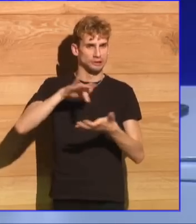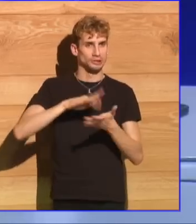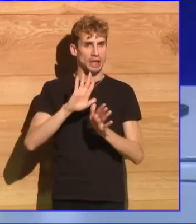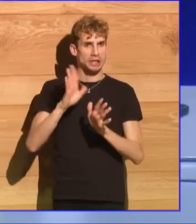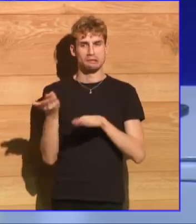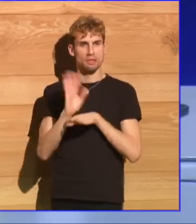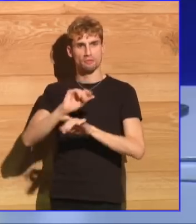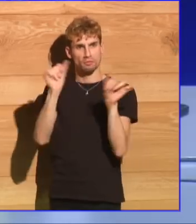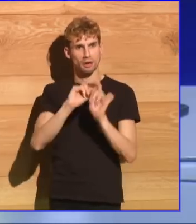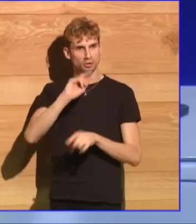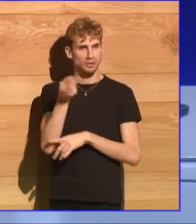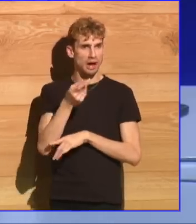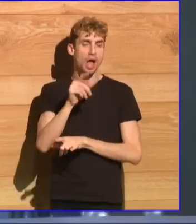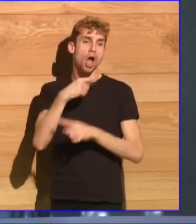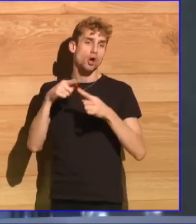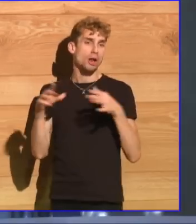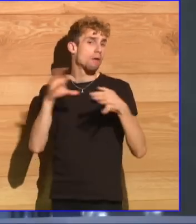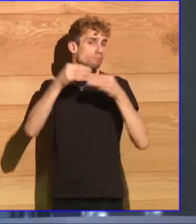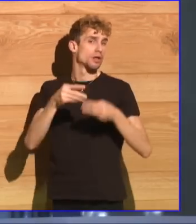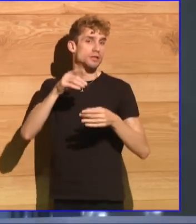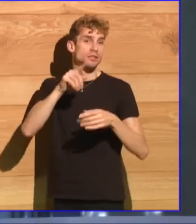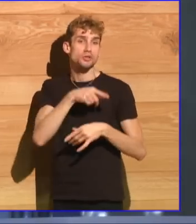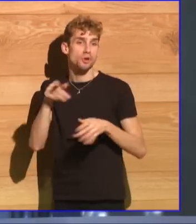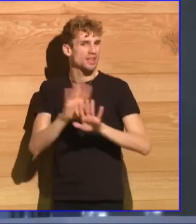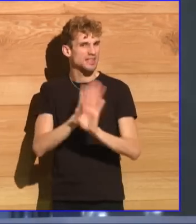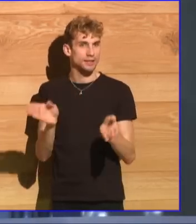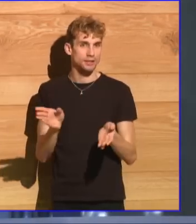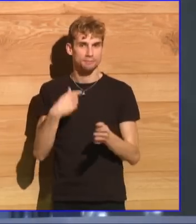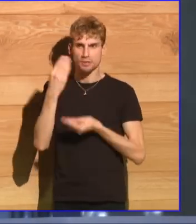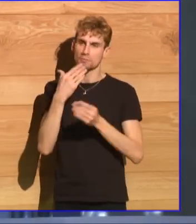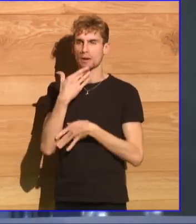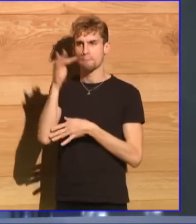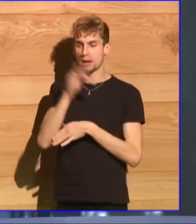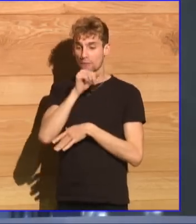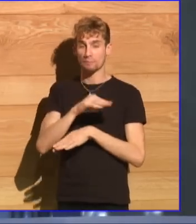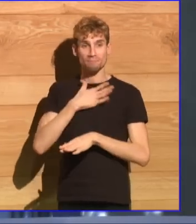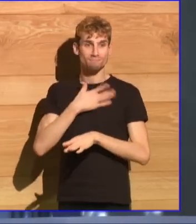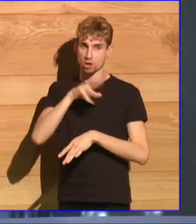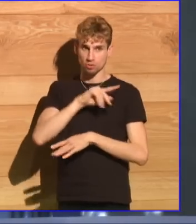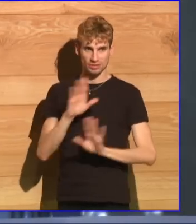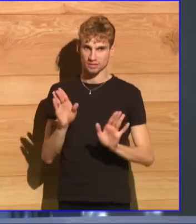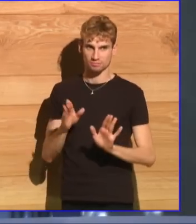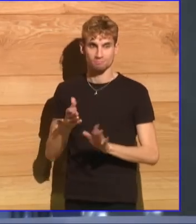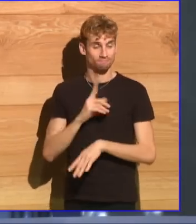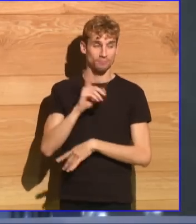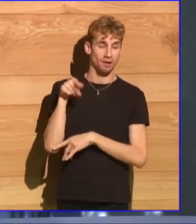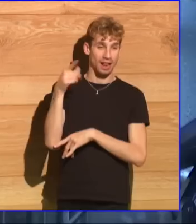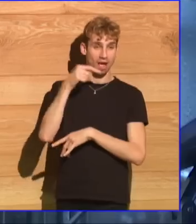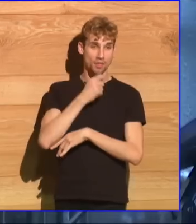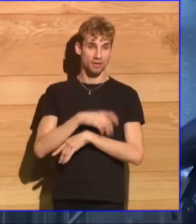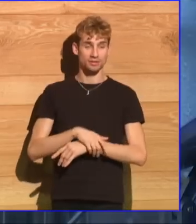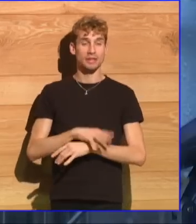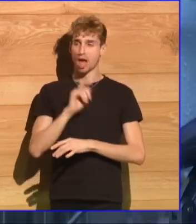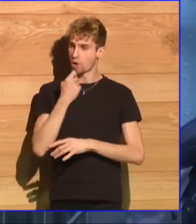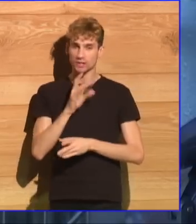sí. ¿Las cosas encajan o no encajan? Yo no creo que sea una de las películas favoritas de Spielberg. No, él la odia. Directamente. ¿La odia?